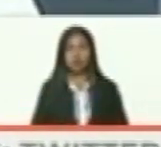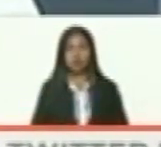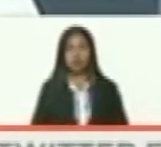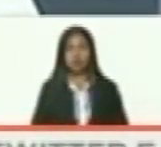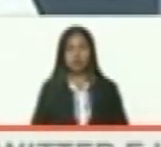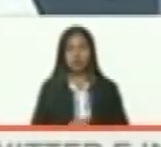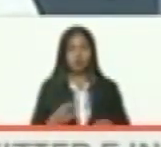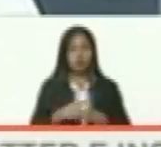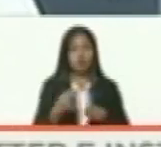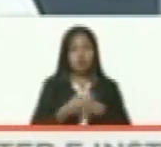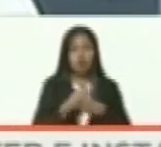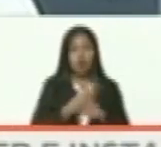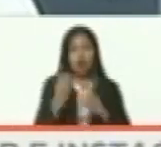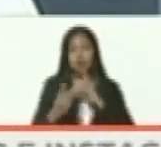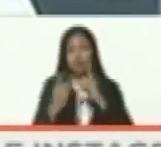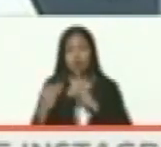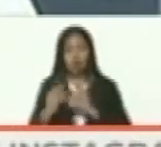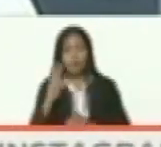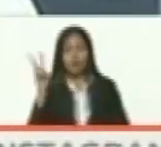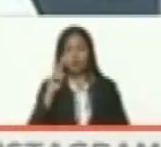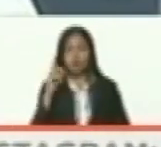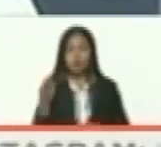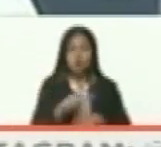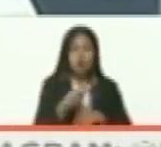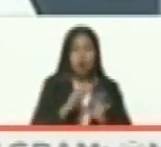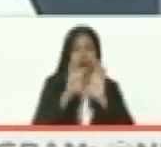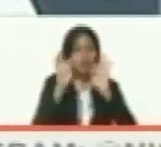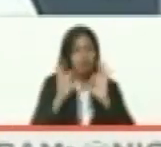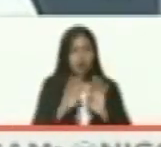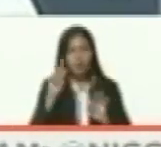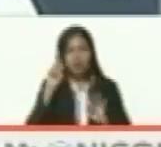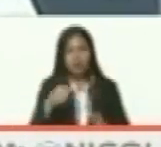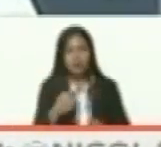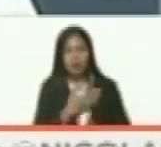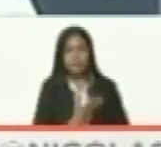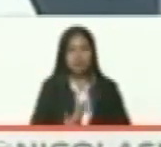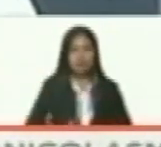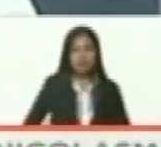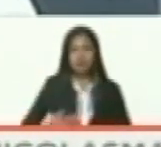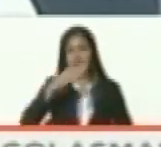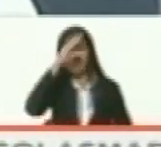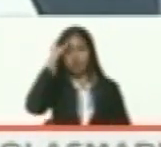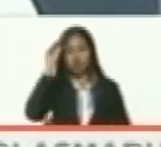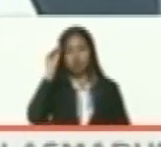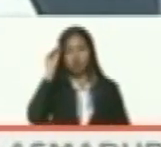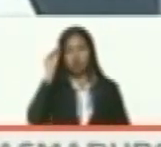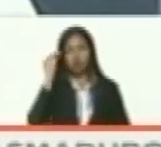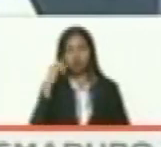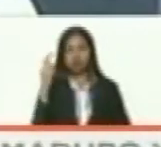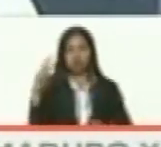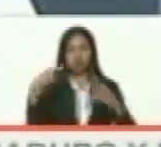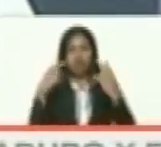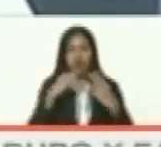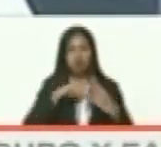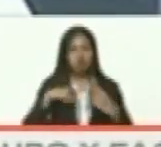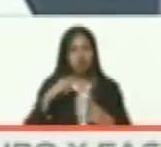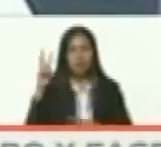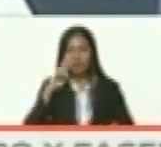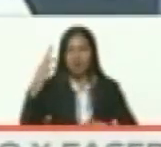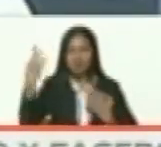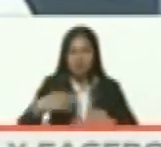Así como he buscado el diálogo en Venezuela, he buscado la forma de que el presidente Donald Trump escuche a Venezuela de